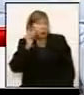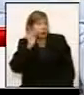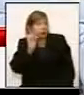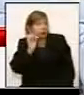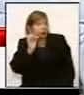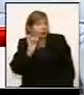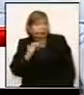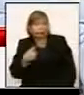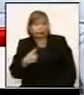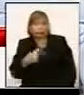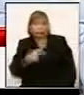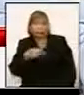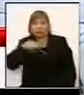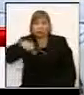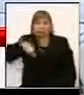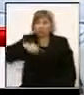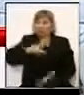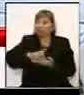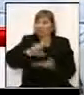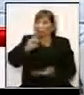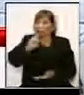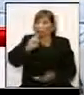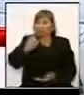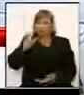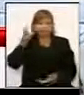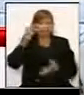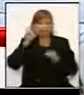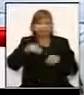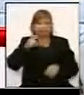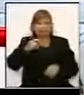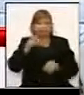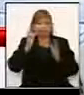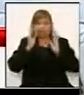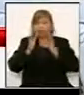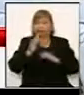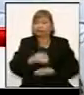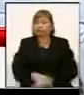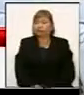nuestro país, de nuestra Lima, no merecemos ser funcionarios.